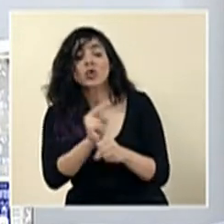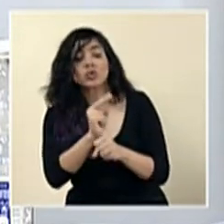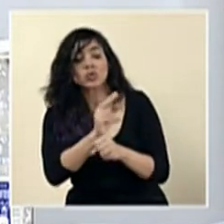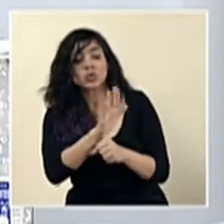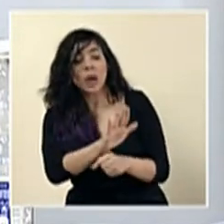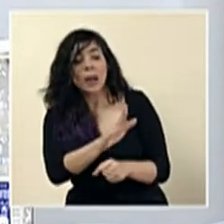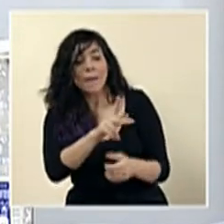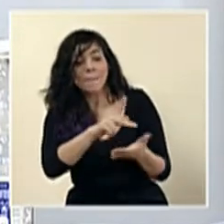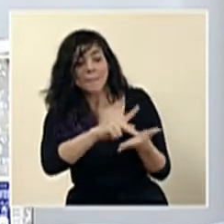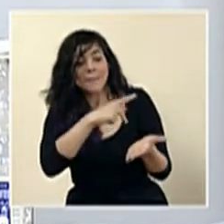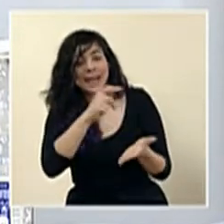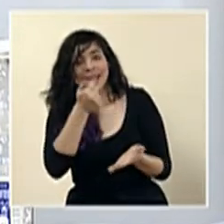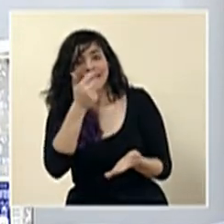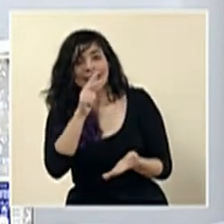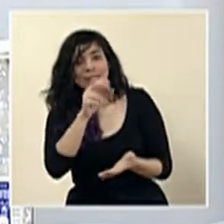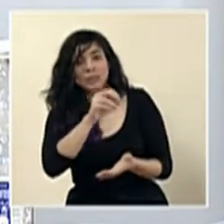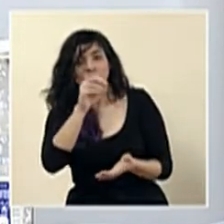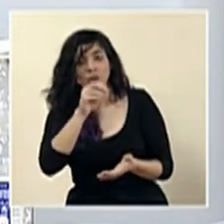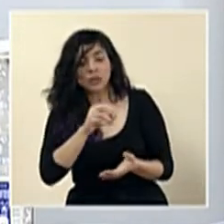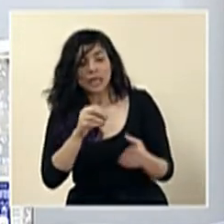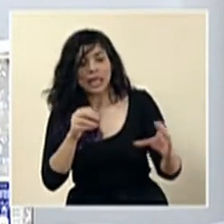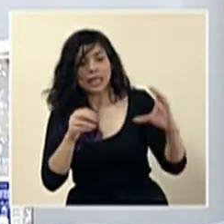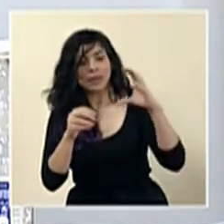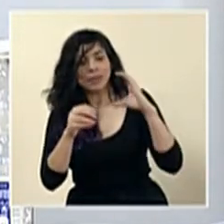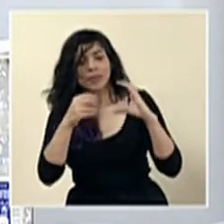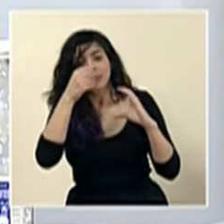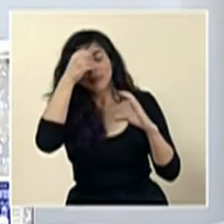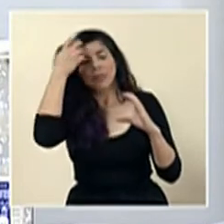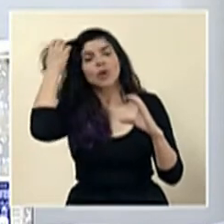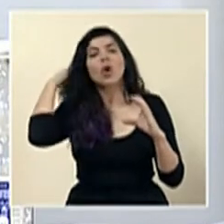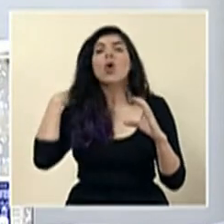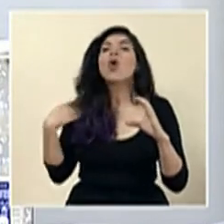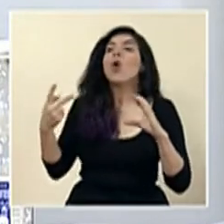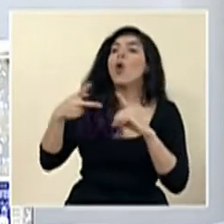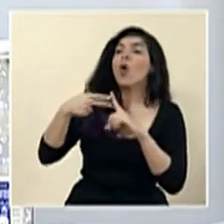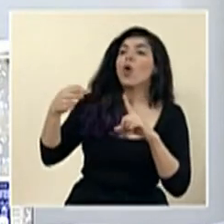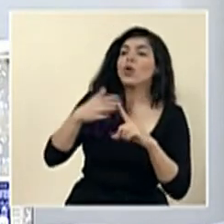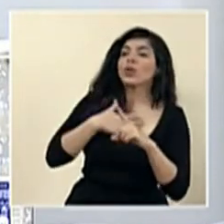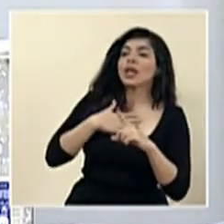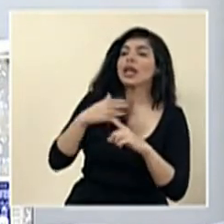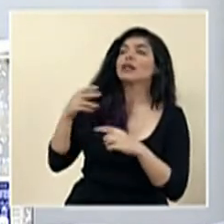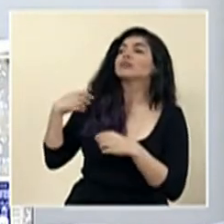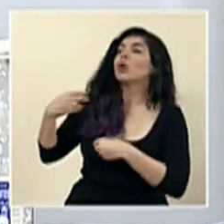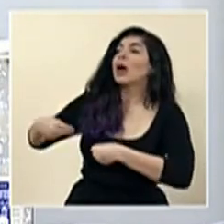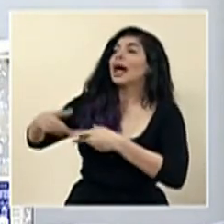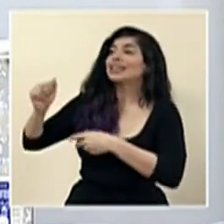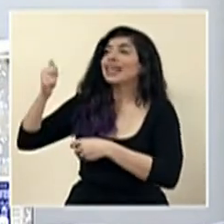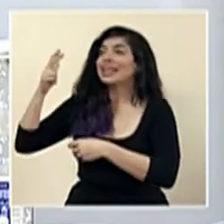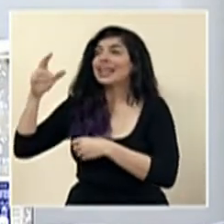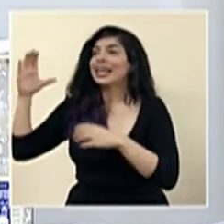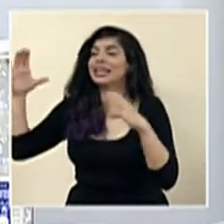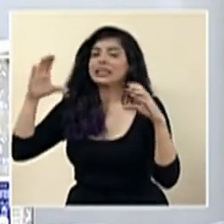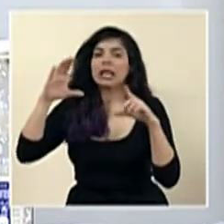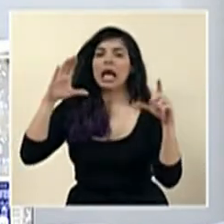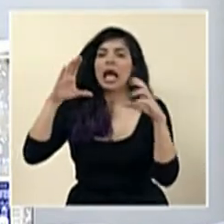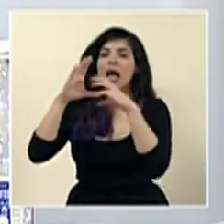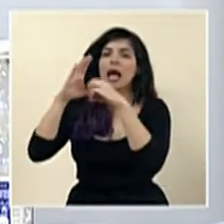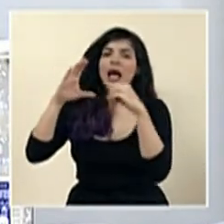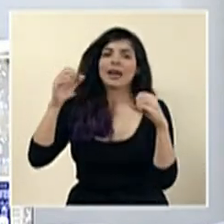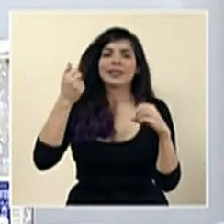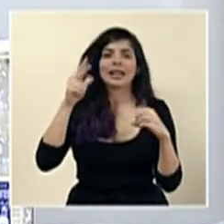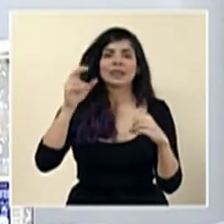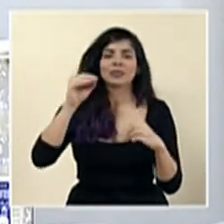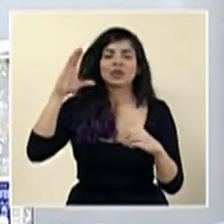el 13%, el huésped, que el hotel acredite el 13% y que el hotel o el empresario turístico no